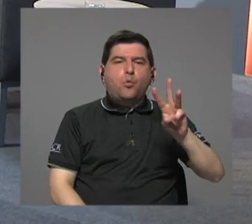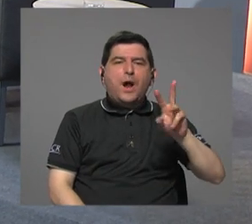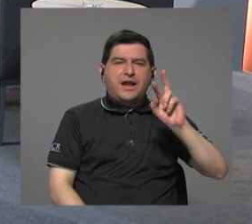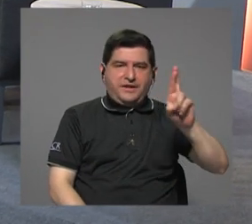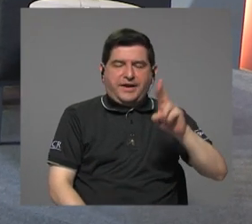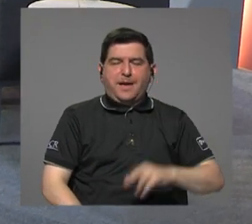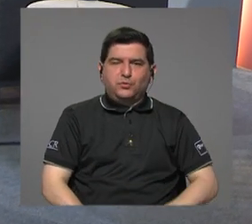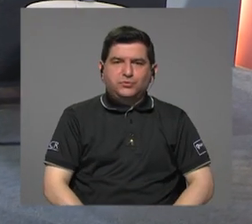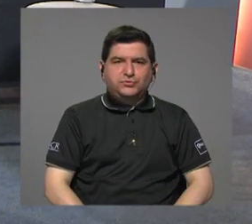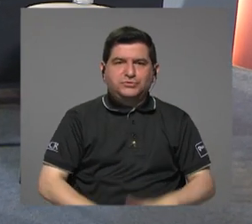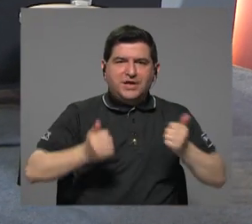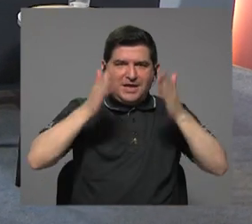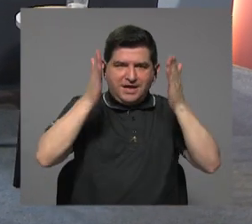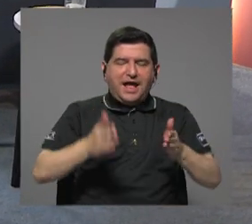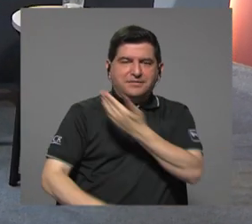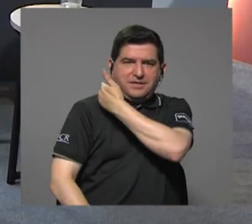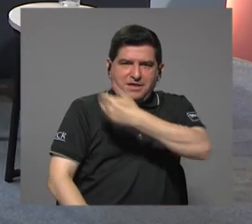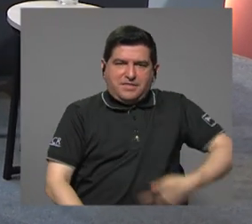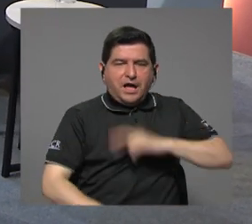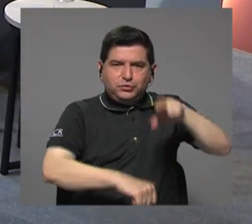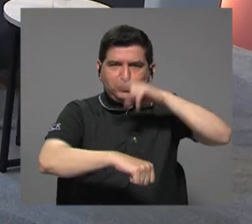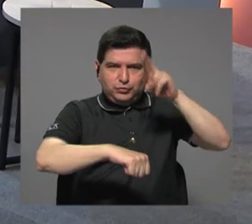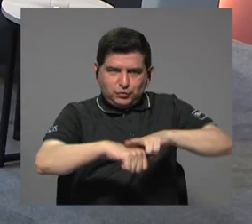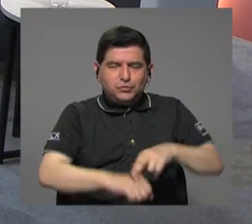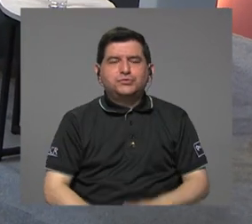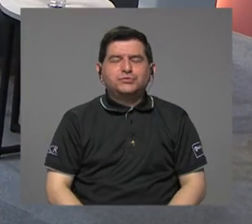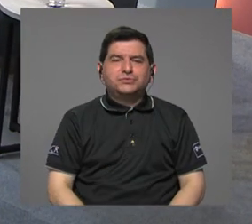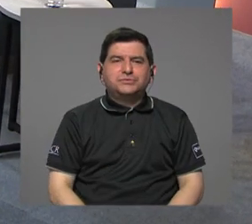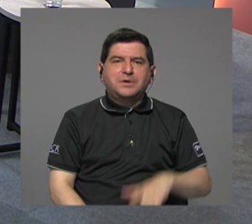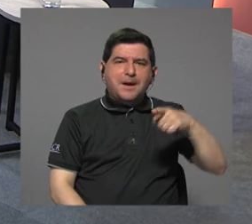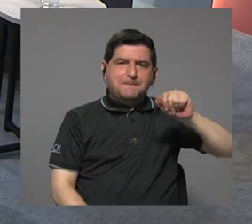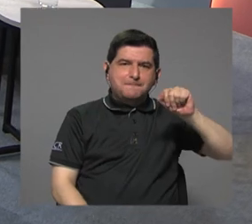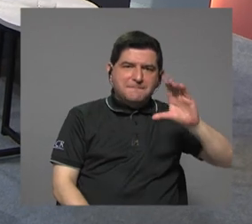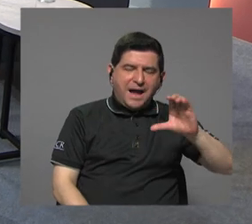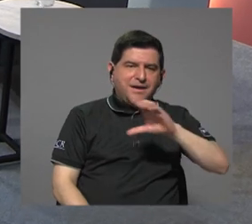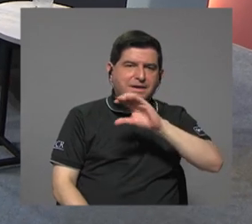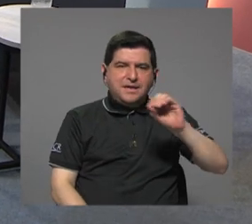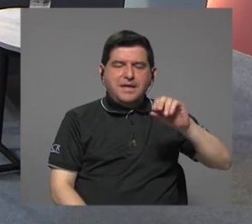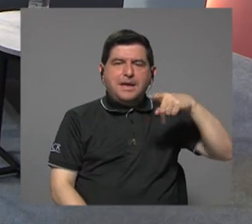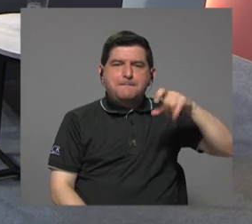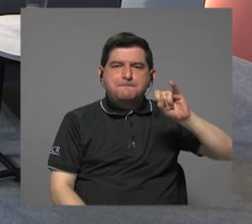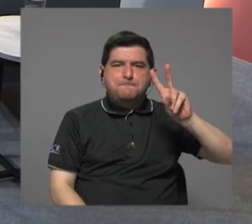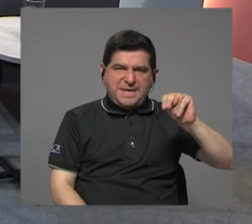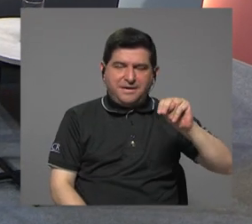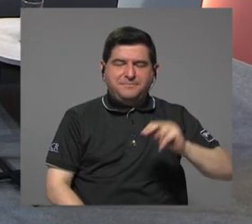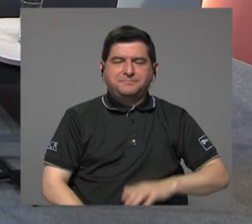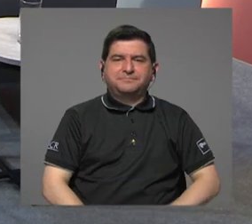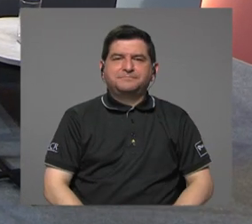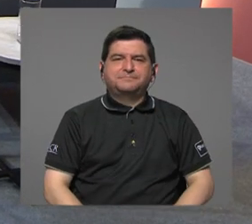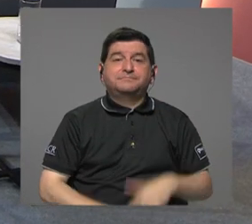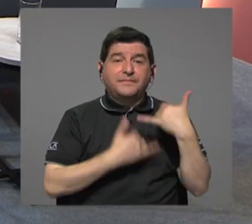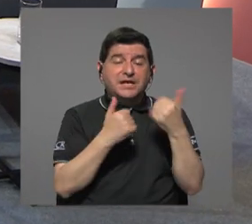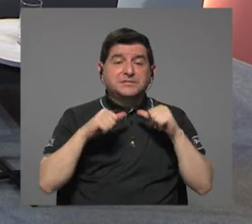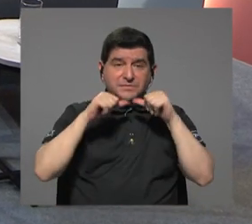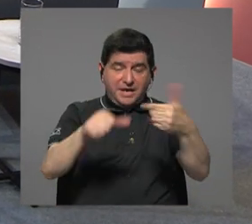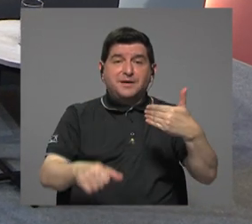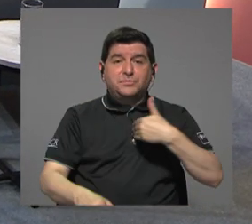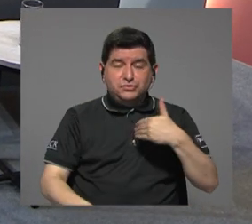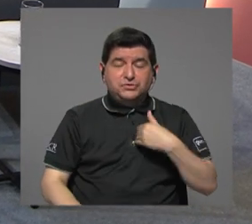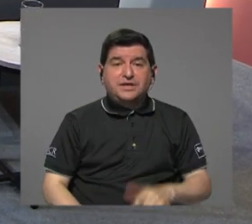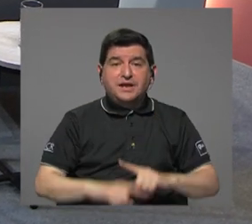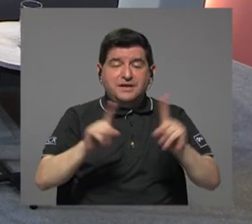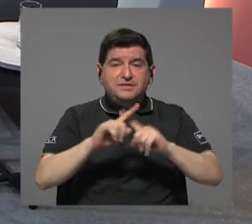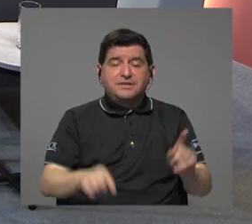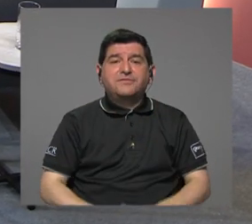ramos candidatos a la presidencia de la república por el partido acción ciudadana por el partido integración nacional esperamos seguir contando con las